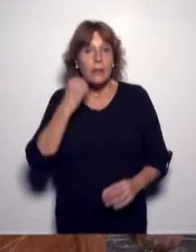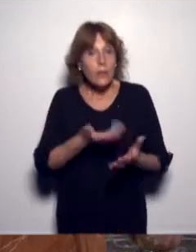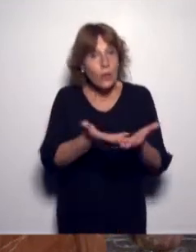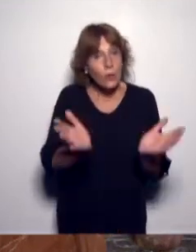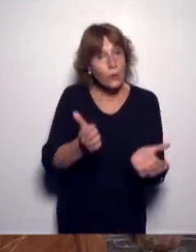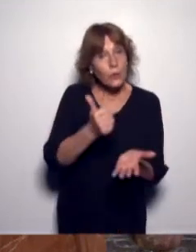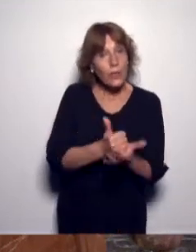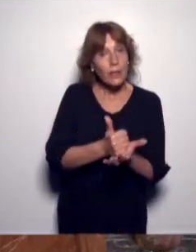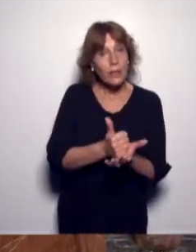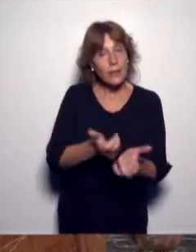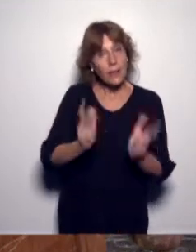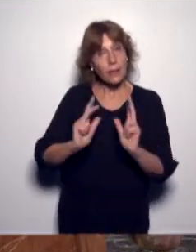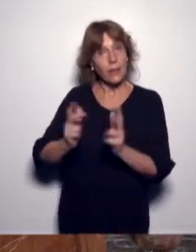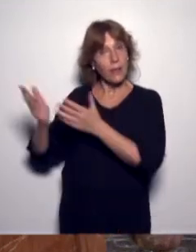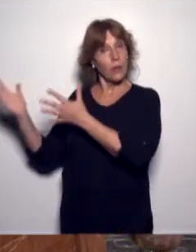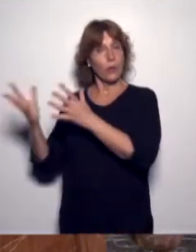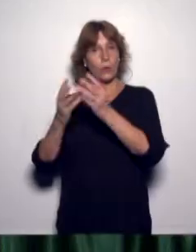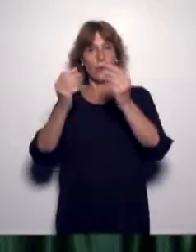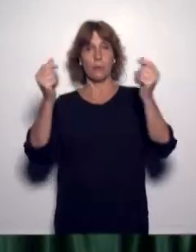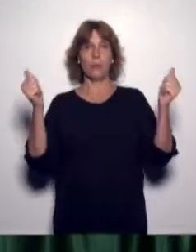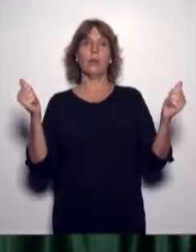El Señor esté con ustedes.